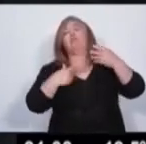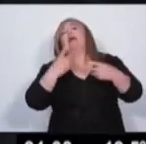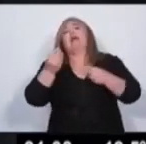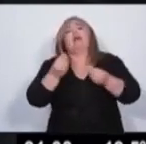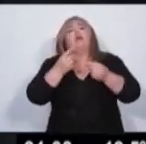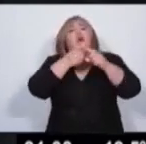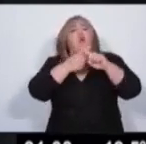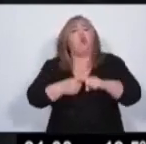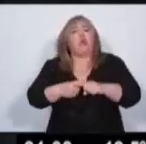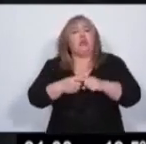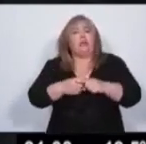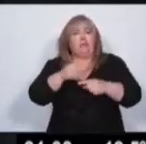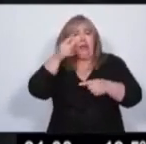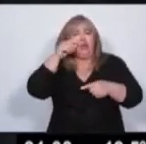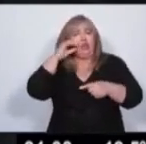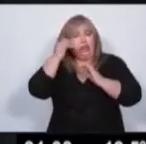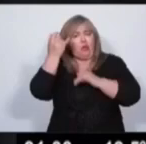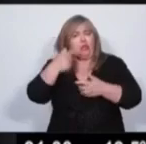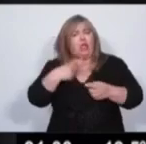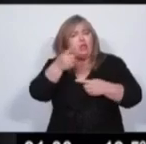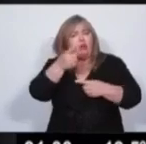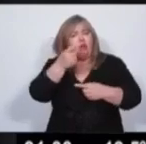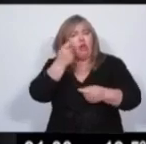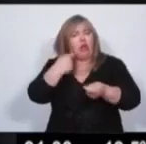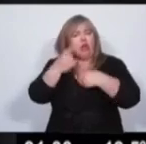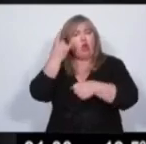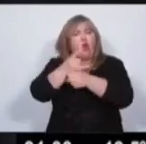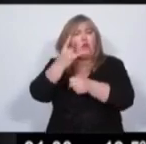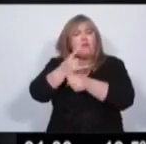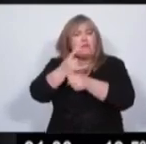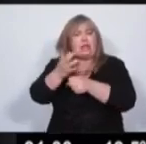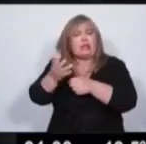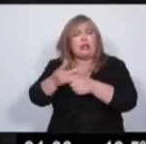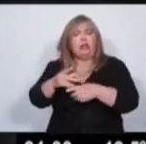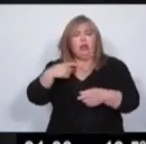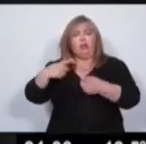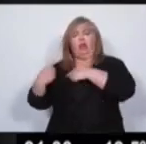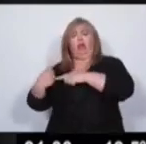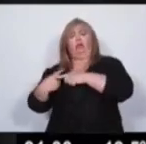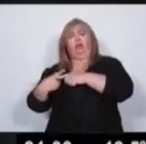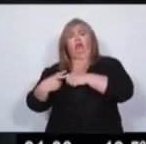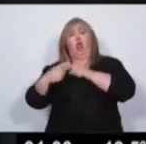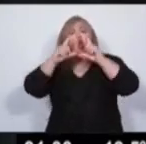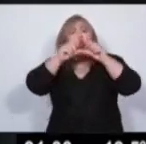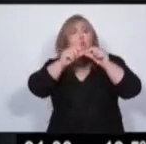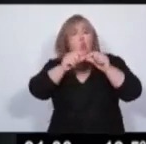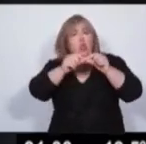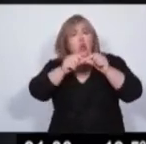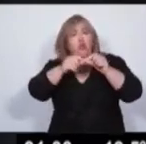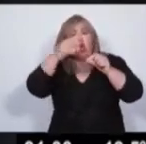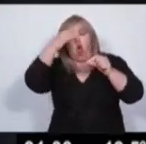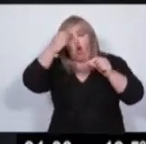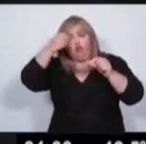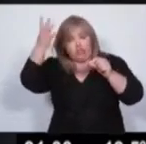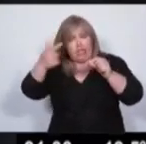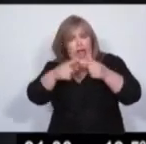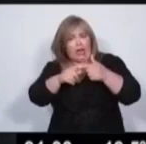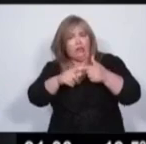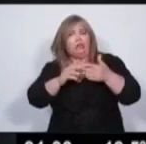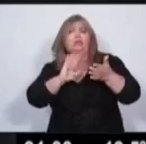sacan Para que vean Cómo se miente y se desmienten cifras oficiales que están verificadas